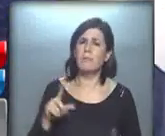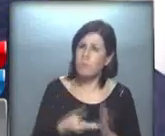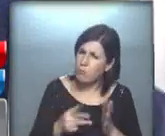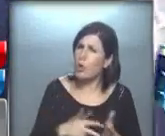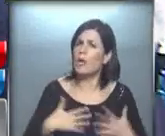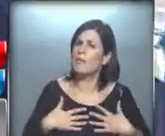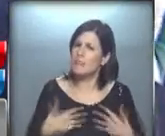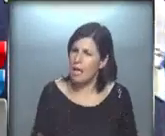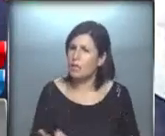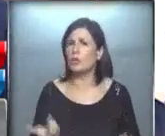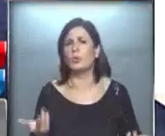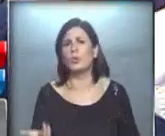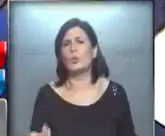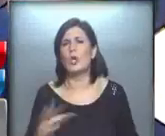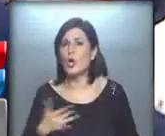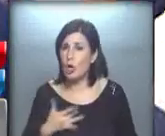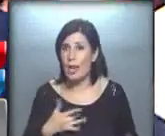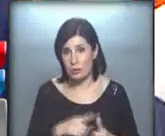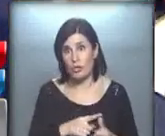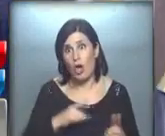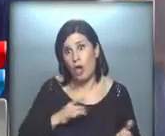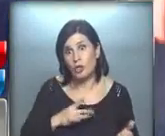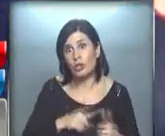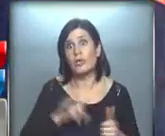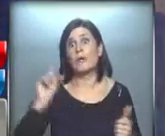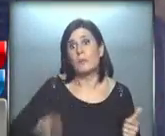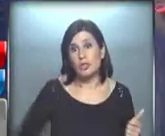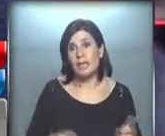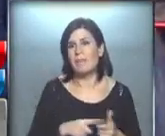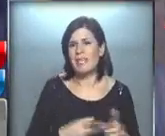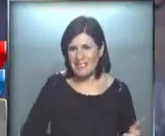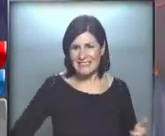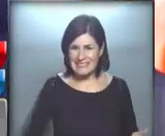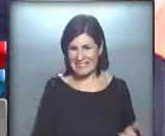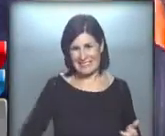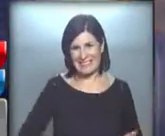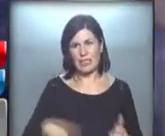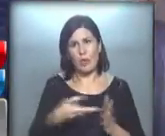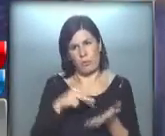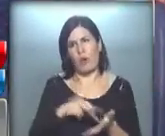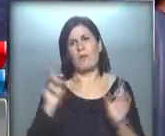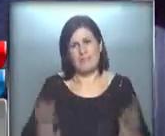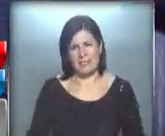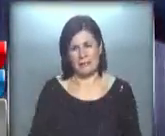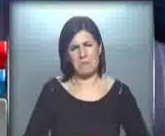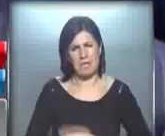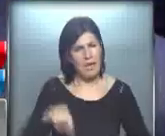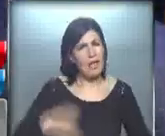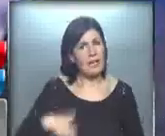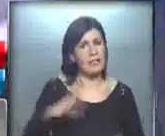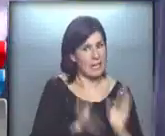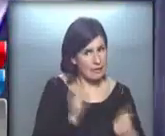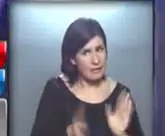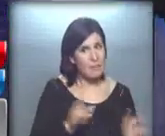salud Grondona, tanto en el corazón como en problemas intestinales, por lo que fue tratado tanto en nuestro país